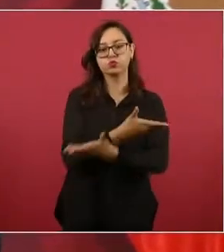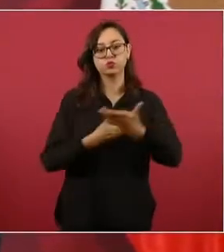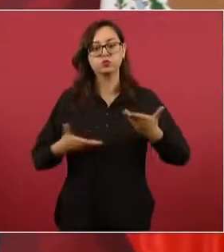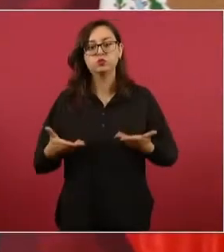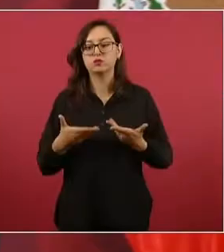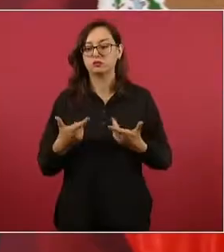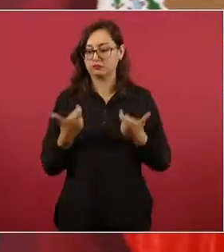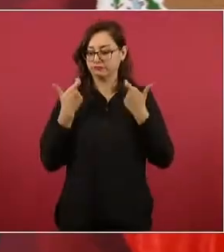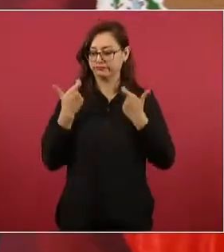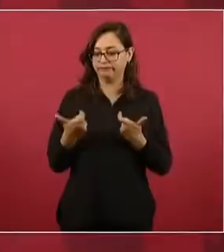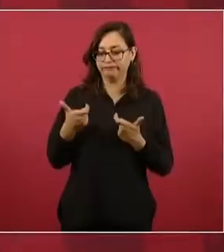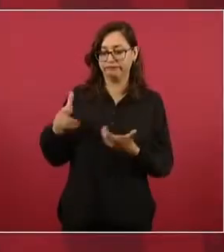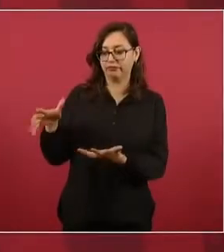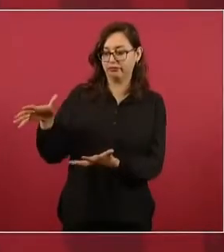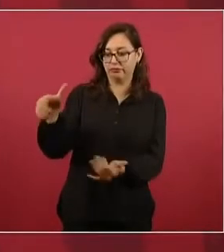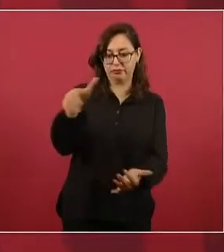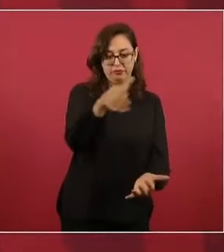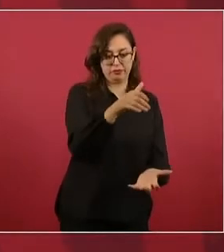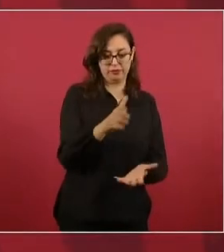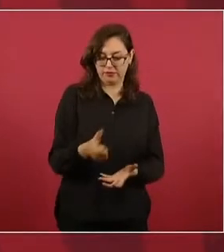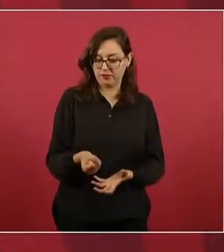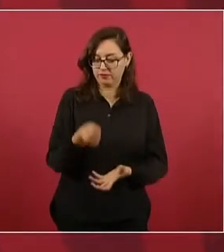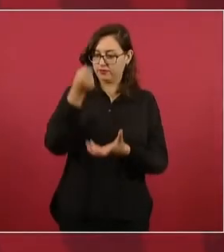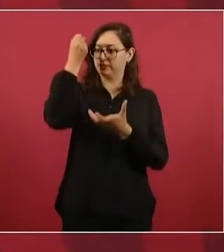que se produce,